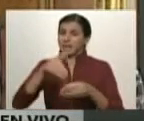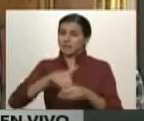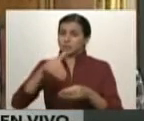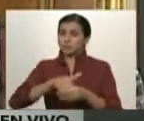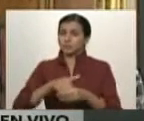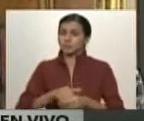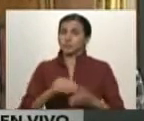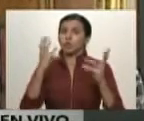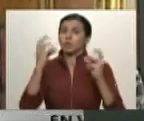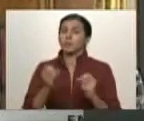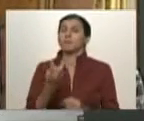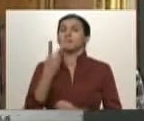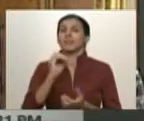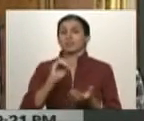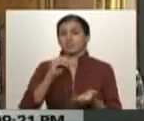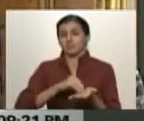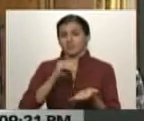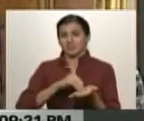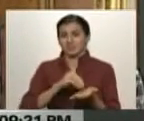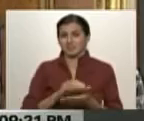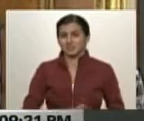en la elección número 20